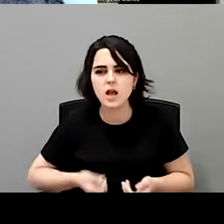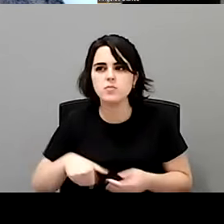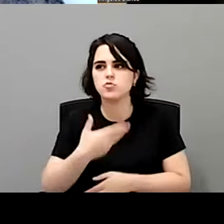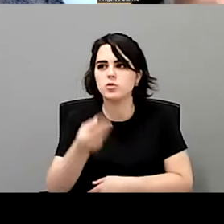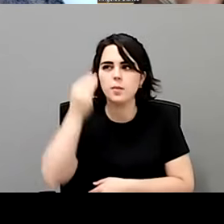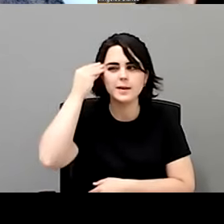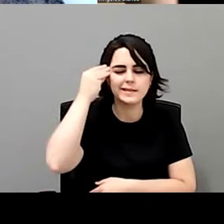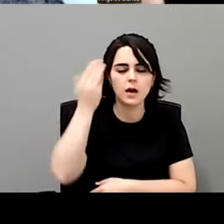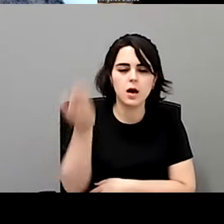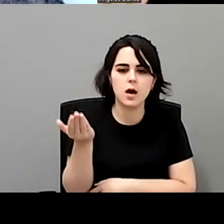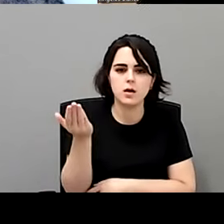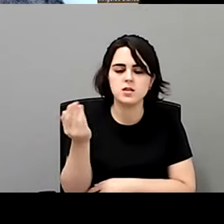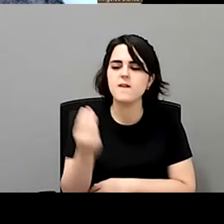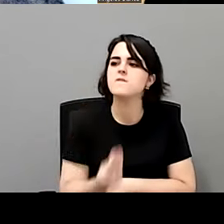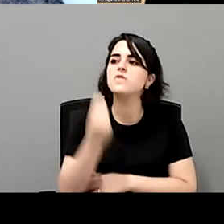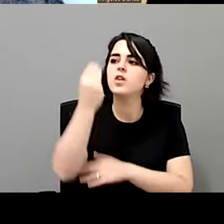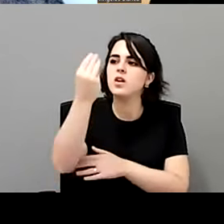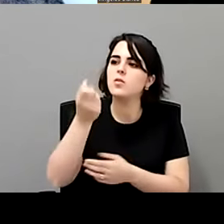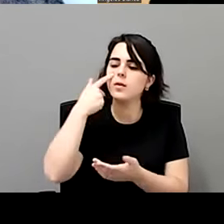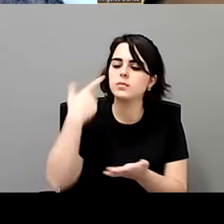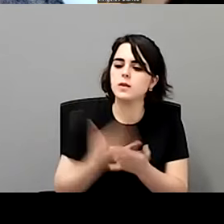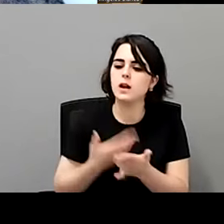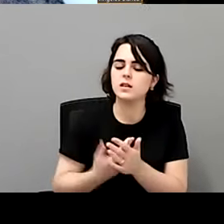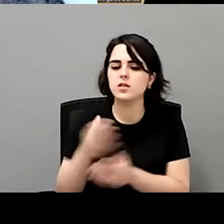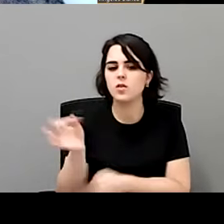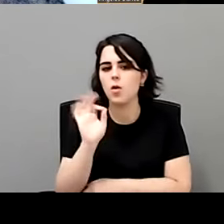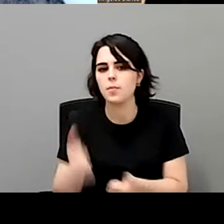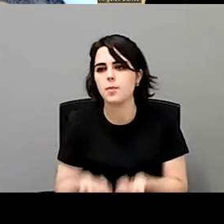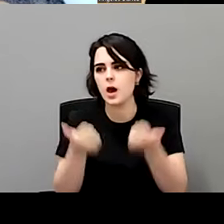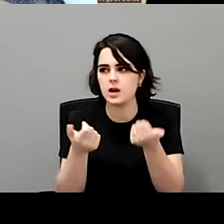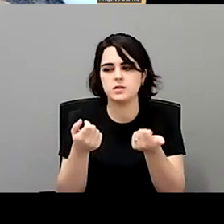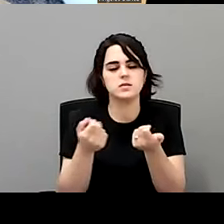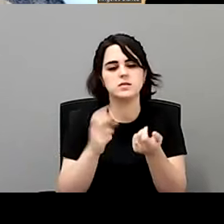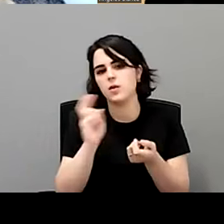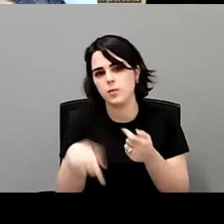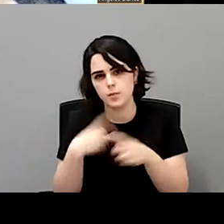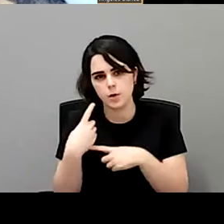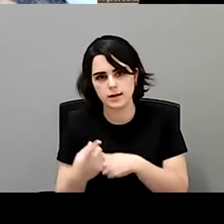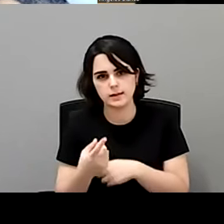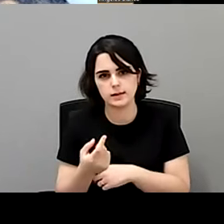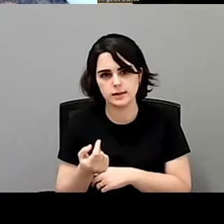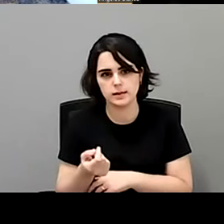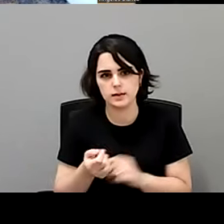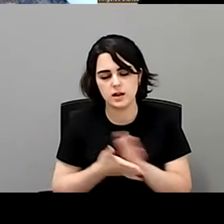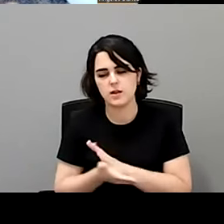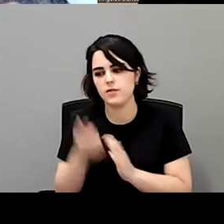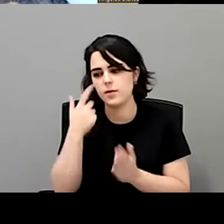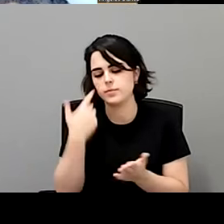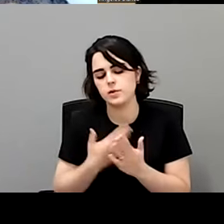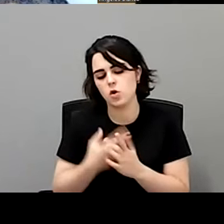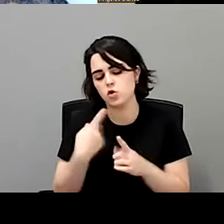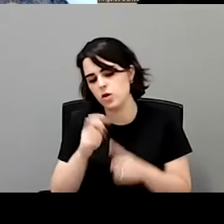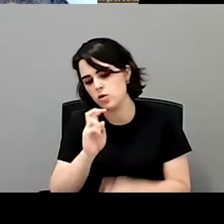¿Creéis que es una figura la que lo garantiza o hay más detrás de todo esto? ¿Realmente se tienen que garantizar más